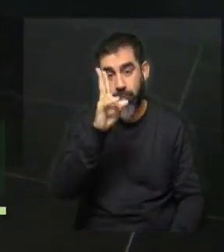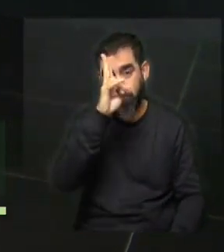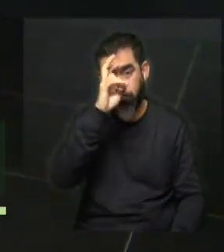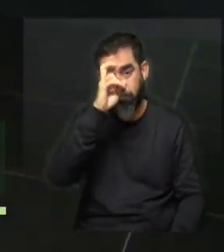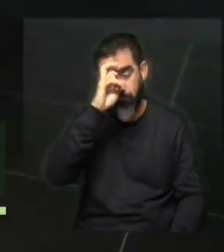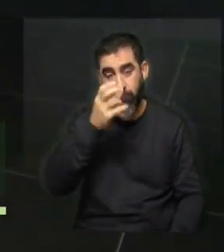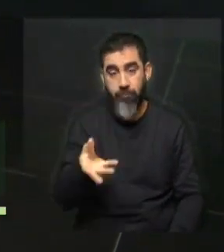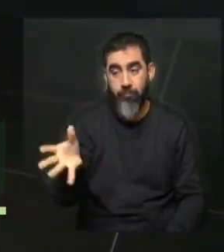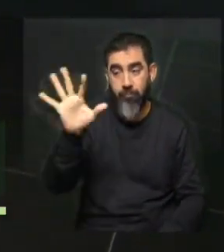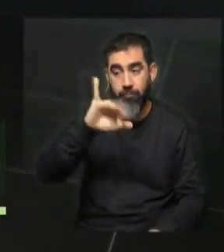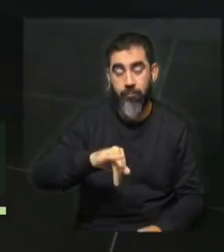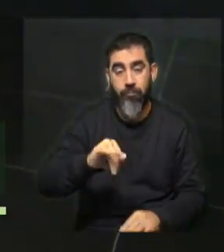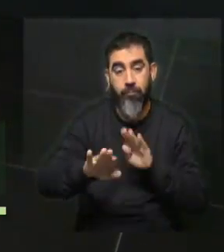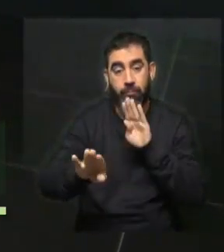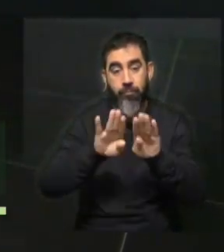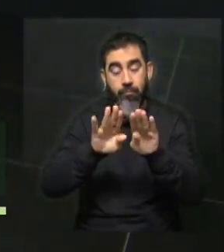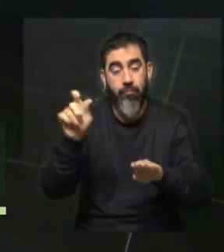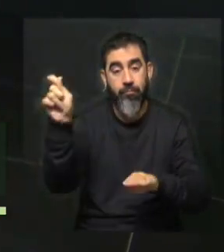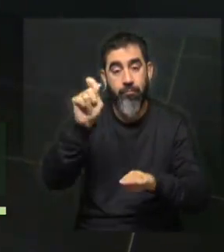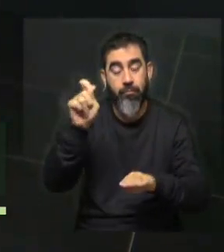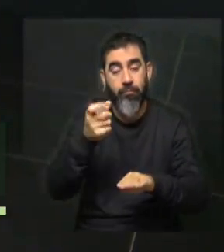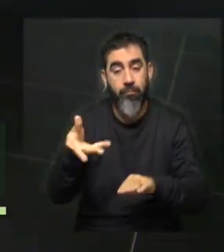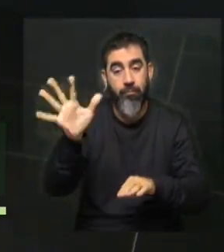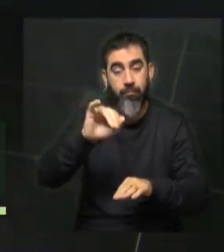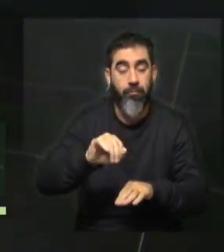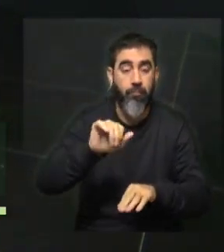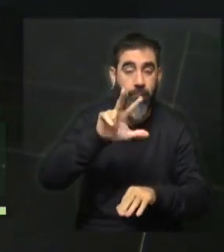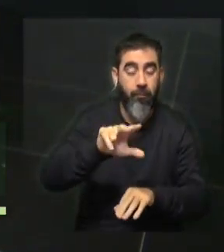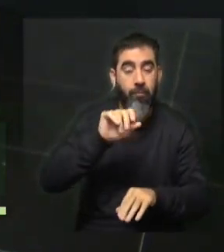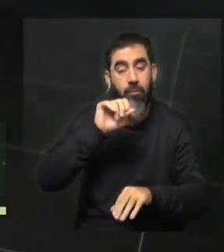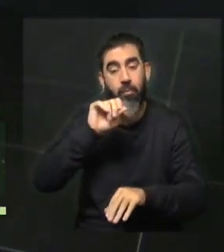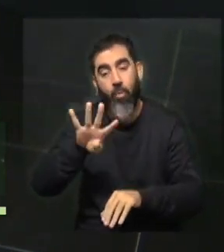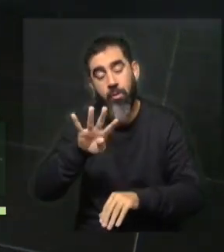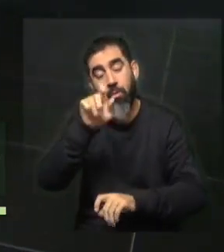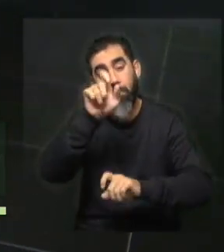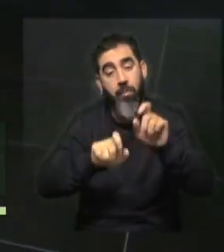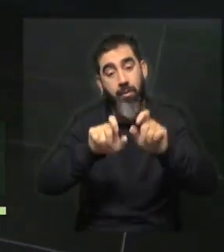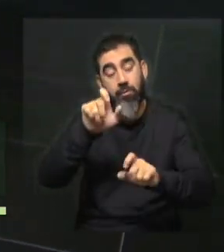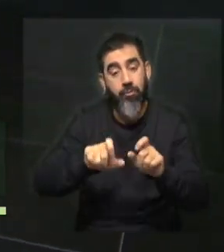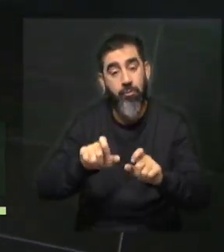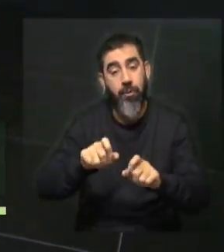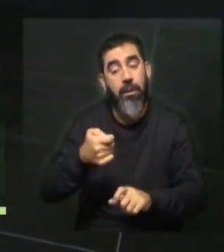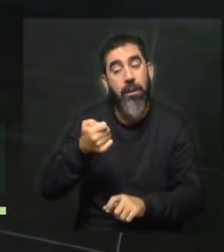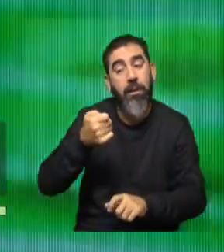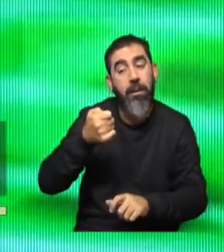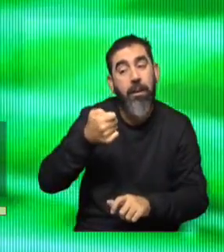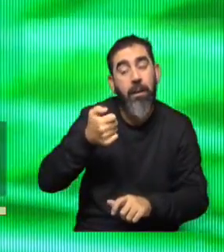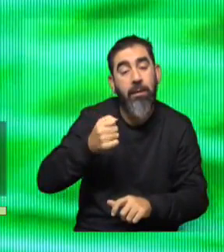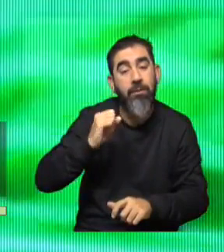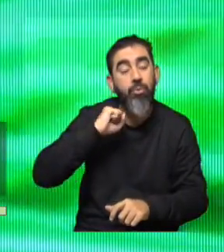todos los días tenemos en la puerta de emergencia del hospital entre 3 y 4 personas que han intentado